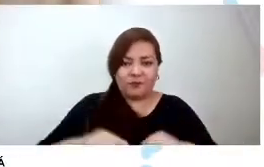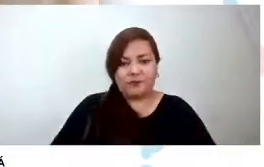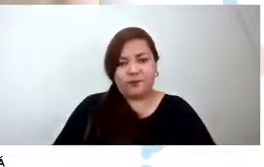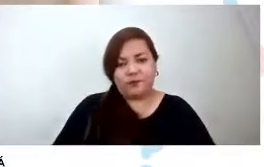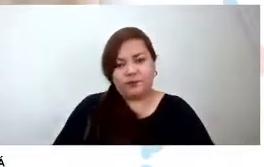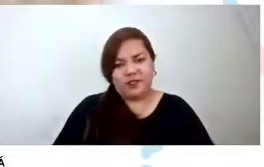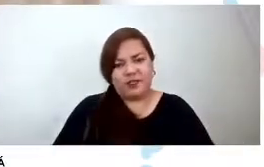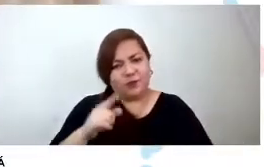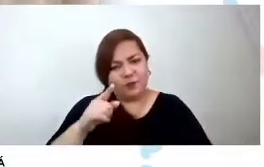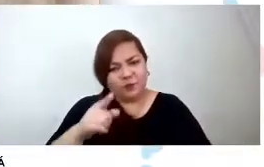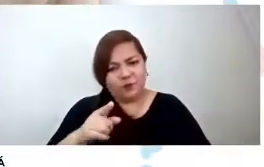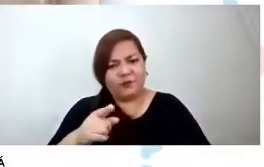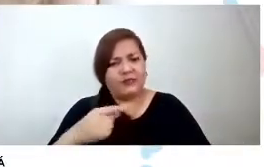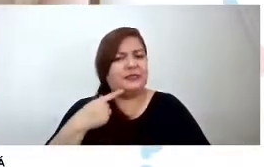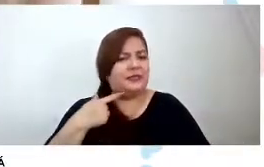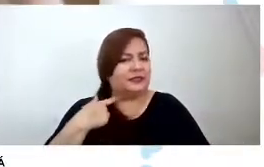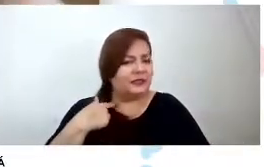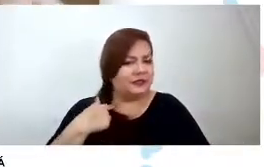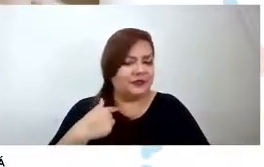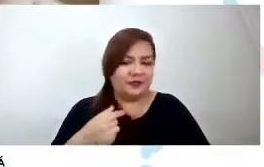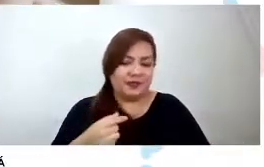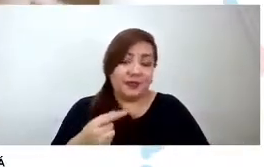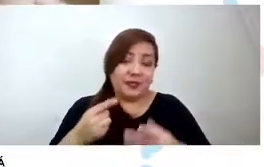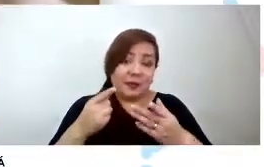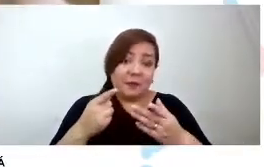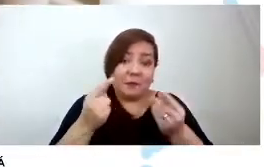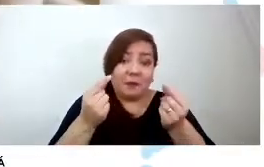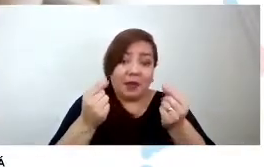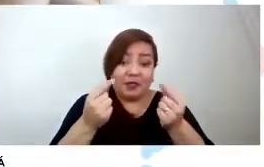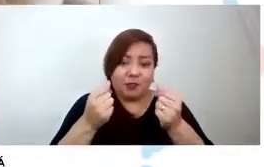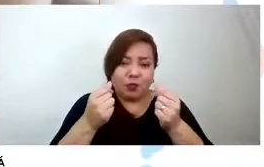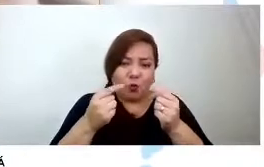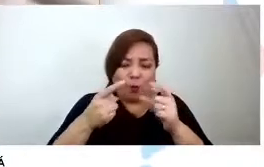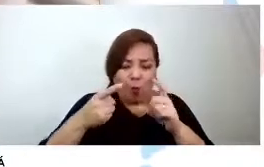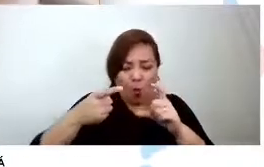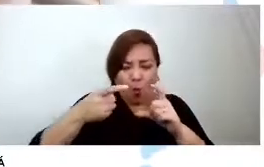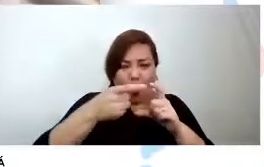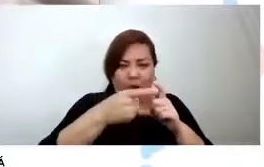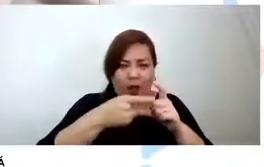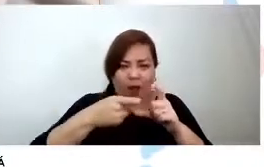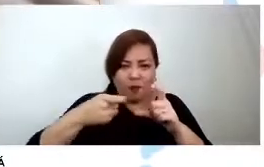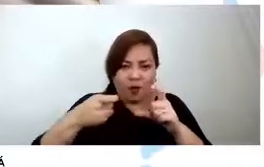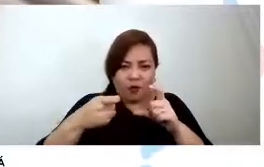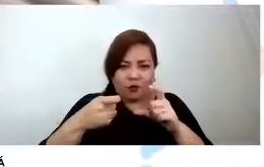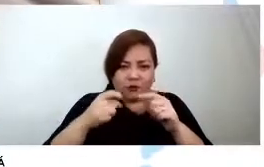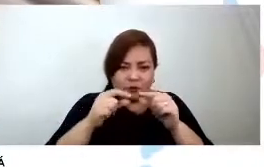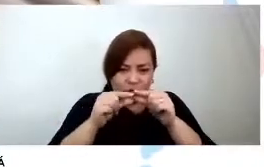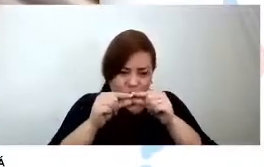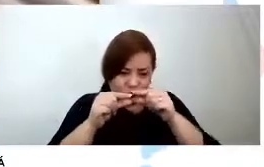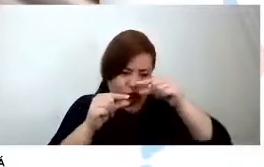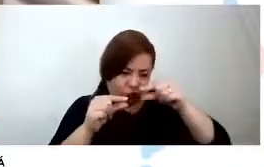muy interesante, es parecido a un camarón, se proyecta su colita.